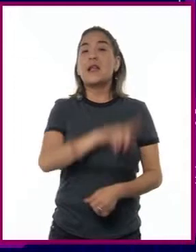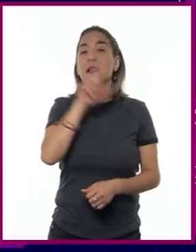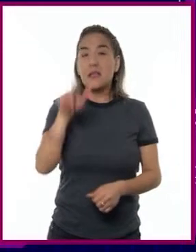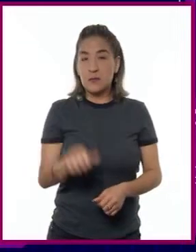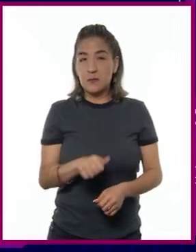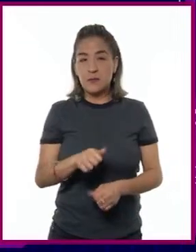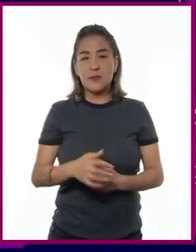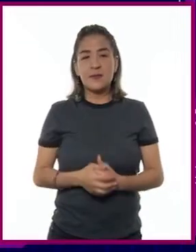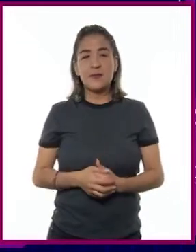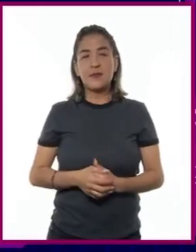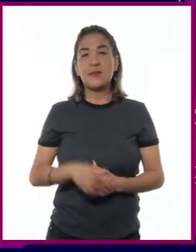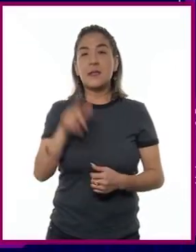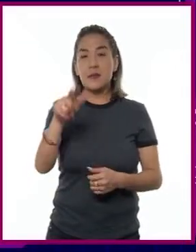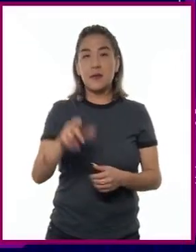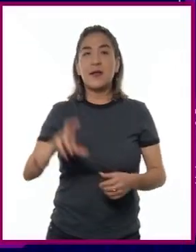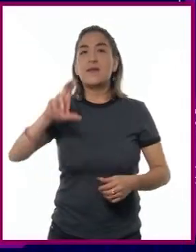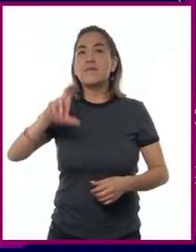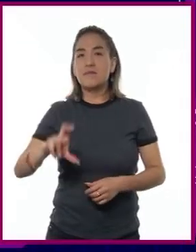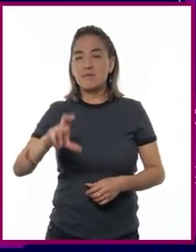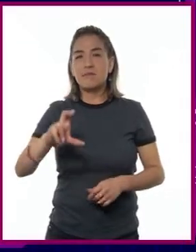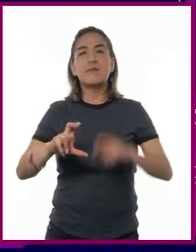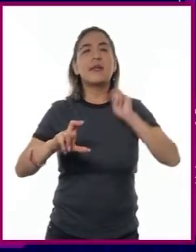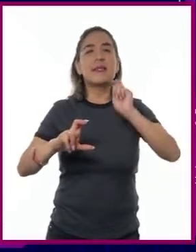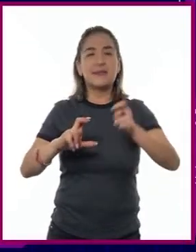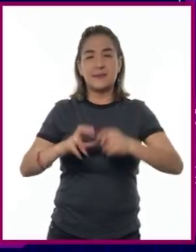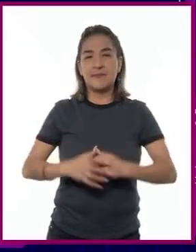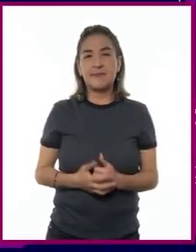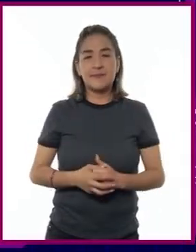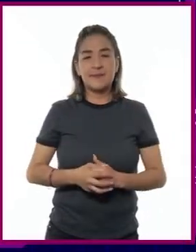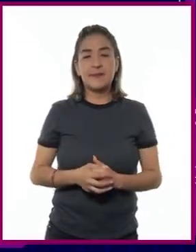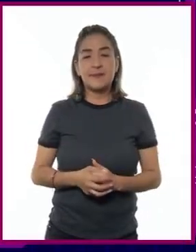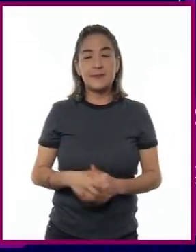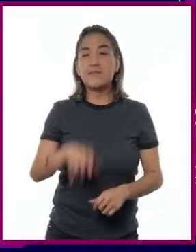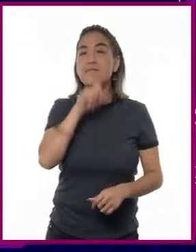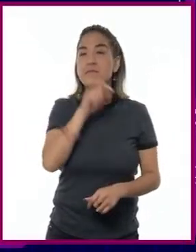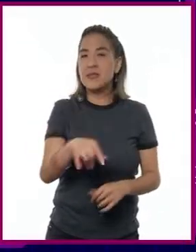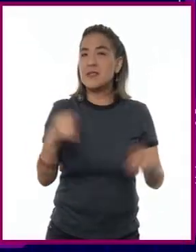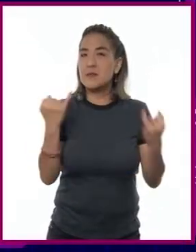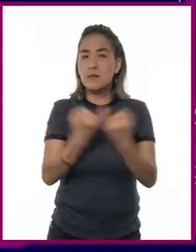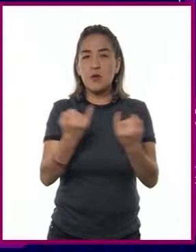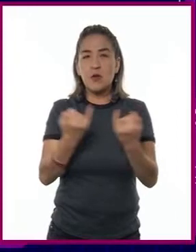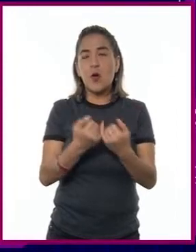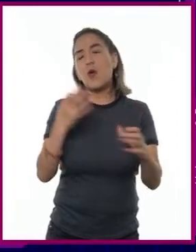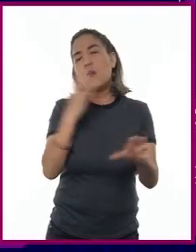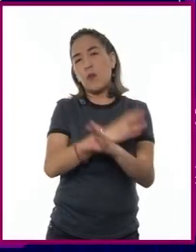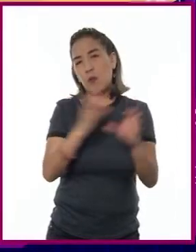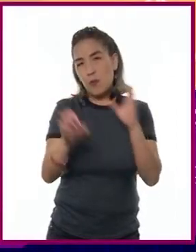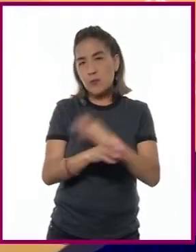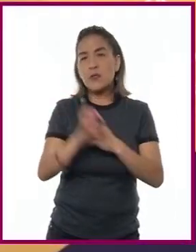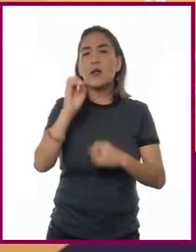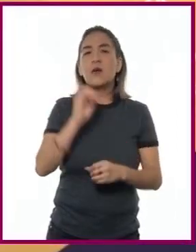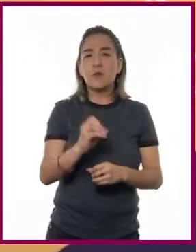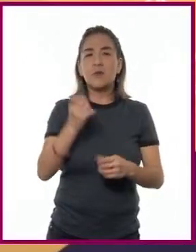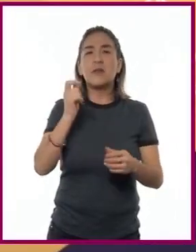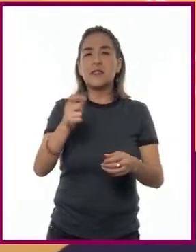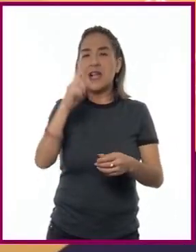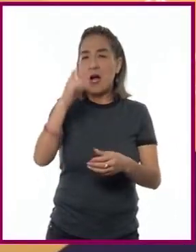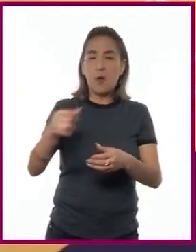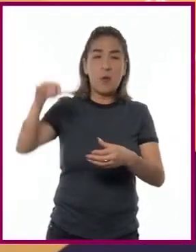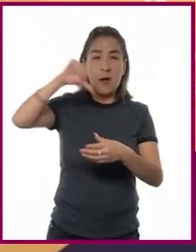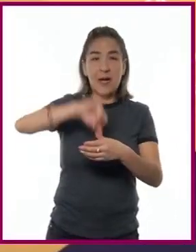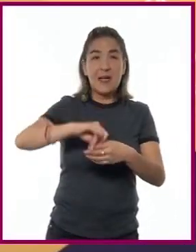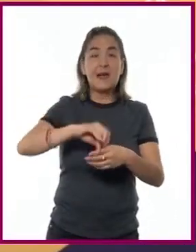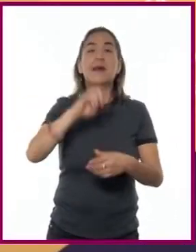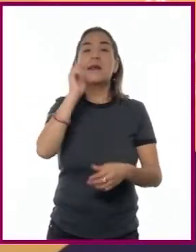espacio de un recipiente que puede ser ocupado por sustancias u objetos sin sobrepasar sus